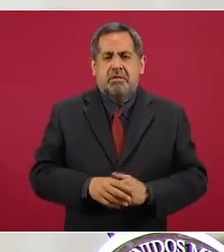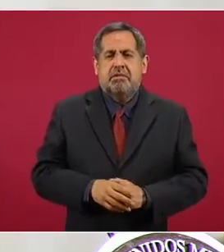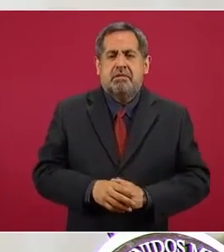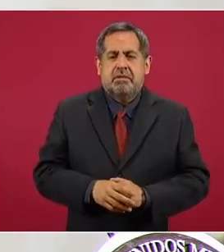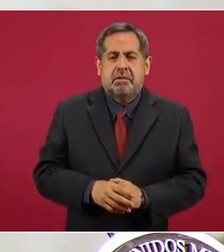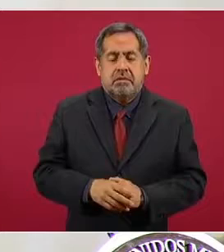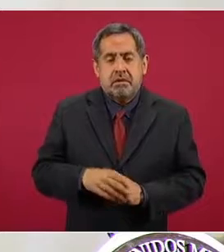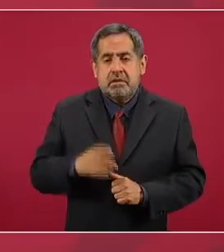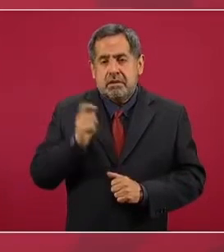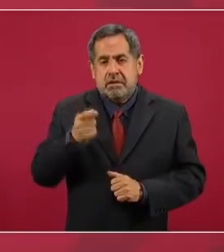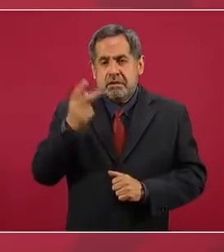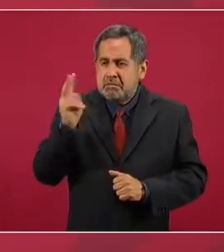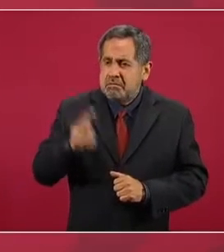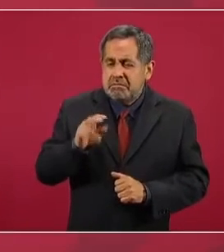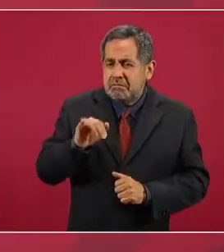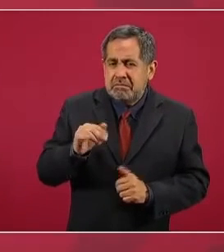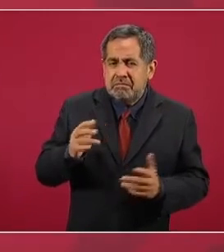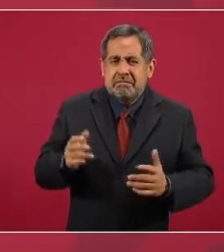Y la verdad que sí,